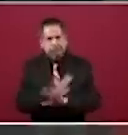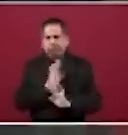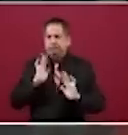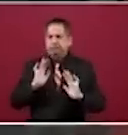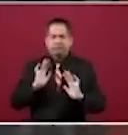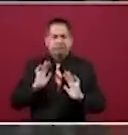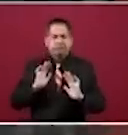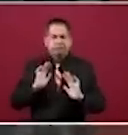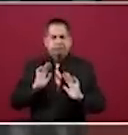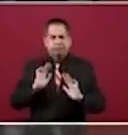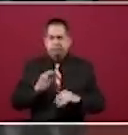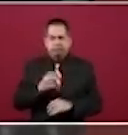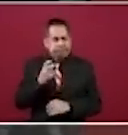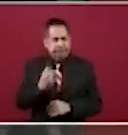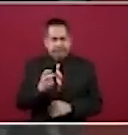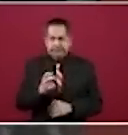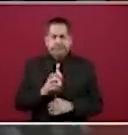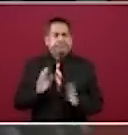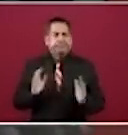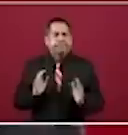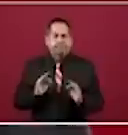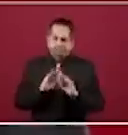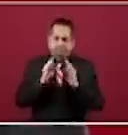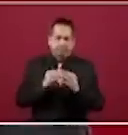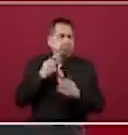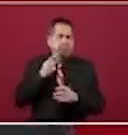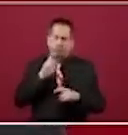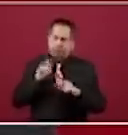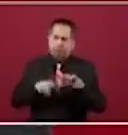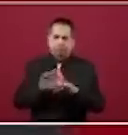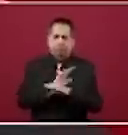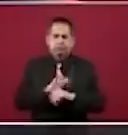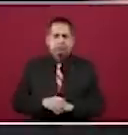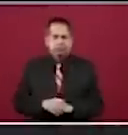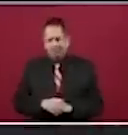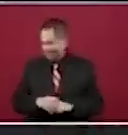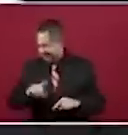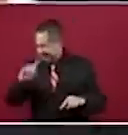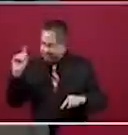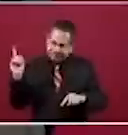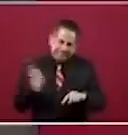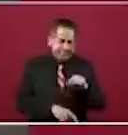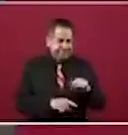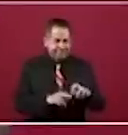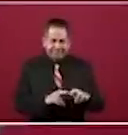Toda esa forma de hacer política, hay que romper el